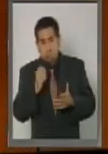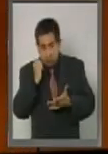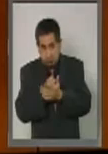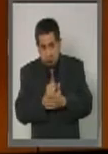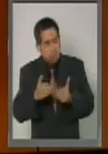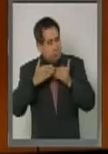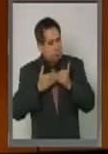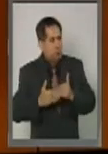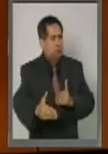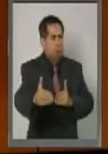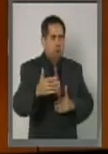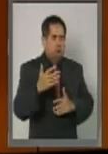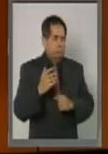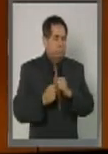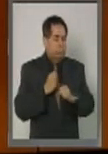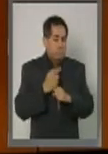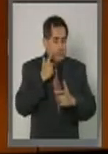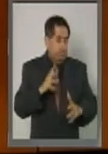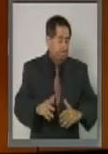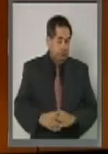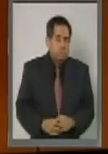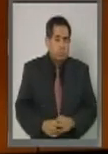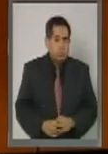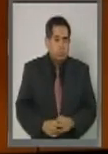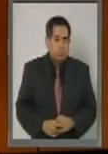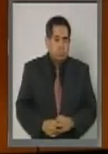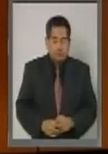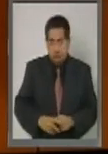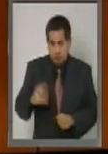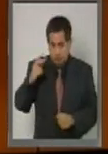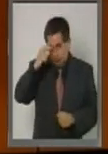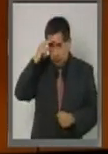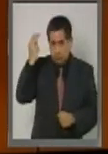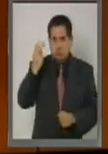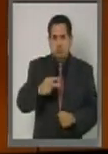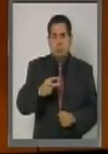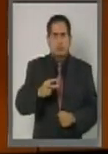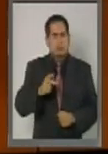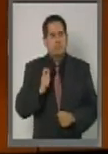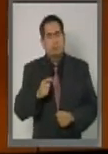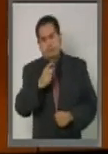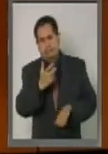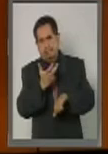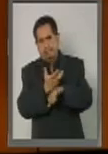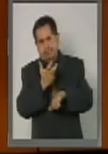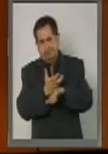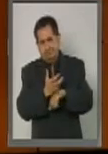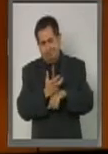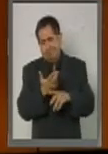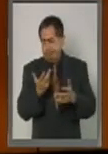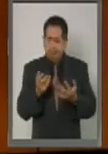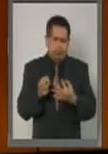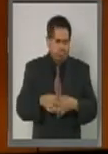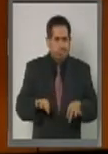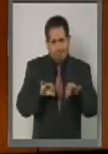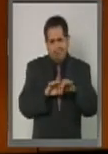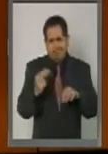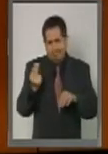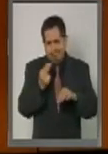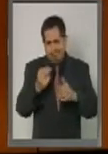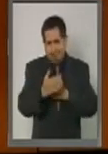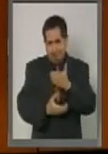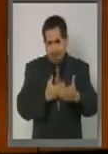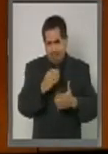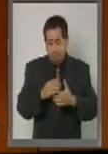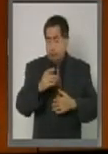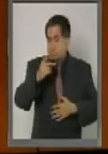venir. Es un hecho que para México, Estados Unidos es una relación fundamental. Pero lo que no